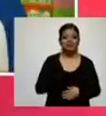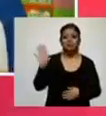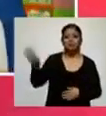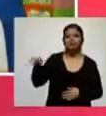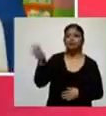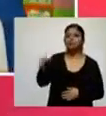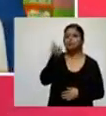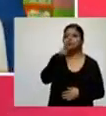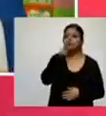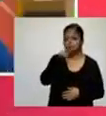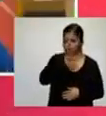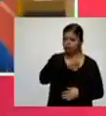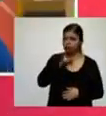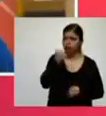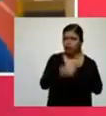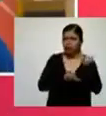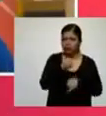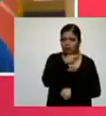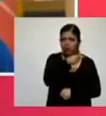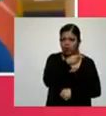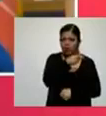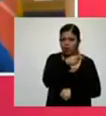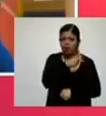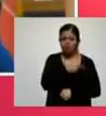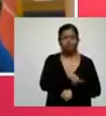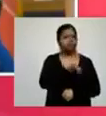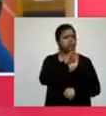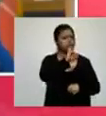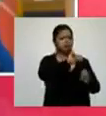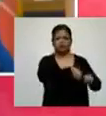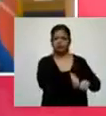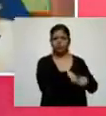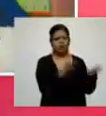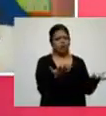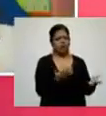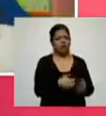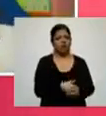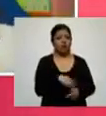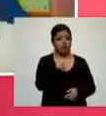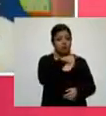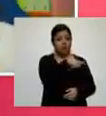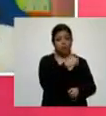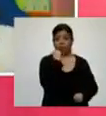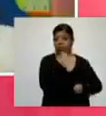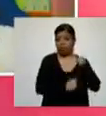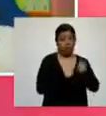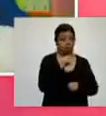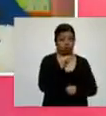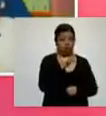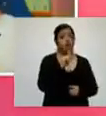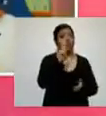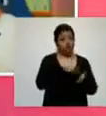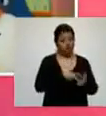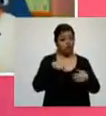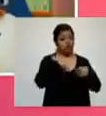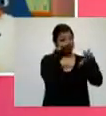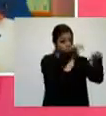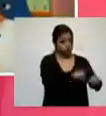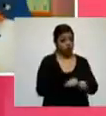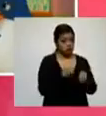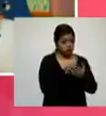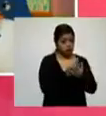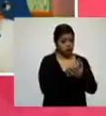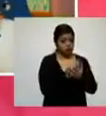Papá, ¿podemos jugar por allí? Por supuesto. Pero no correteen, volveré a recogerlos luego,